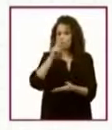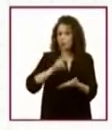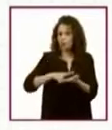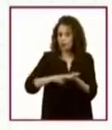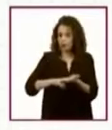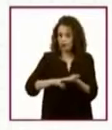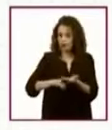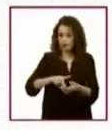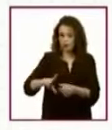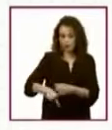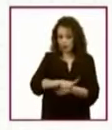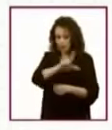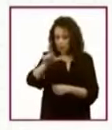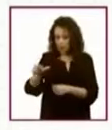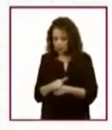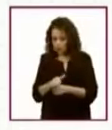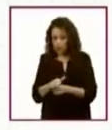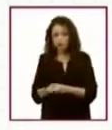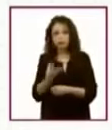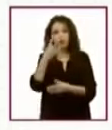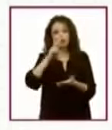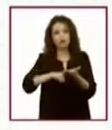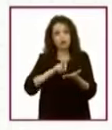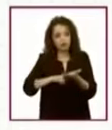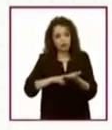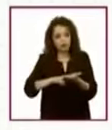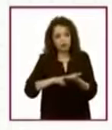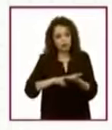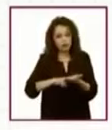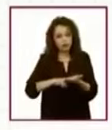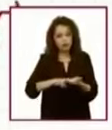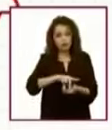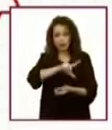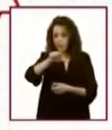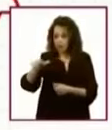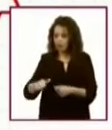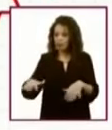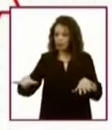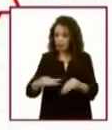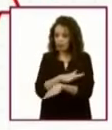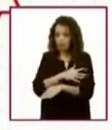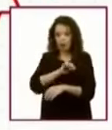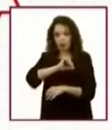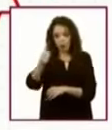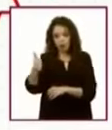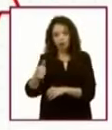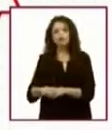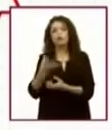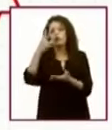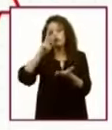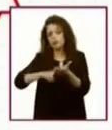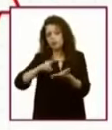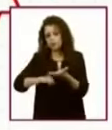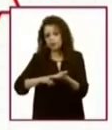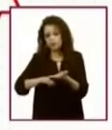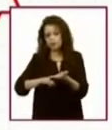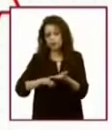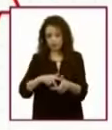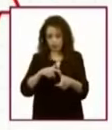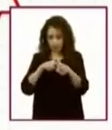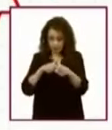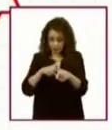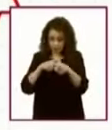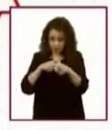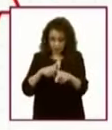perímetro después de la primera iteración? ¿Cuánto mide el perímetro después de la segunda iteración? Si se continúa con